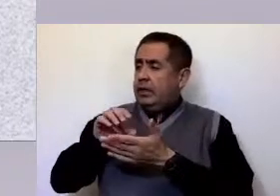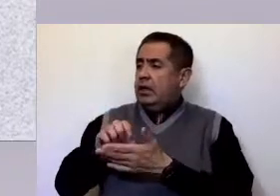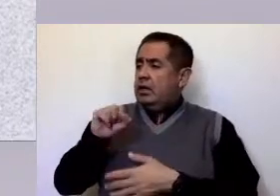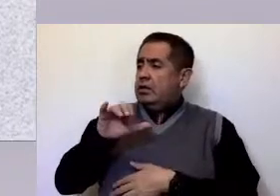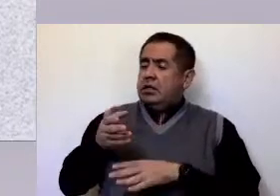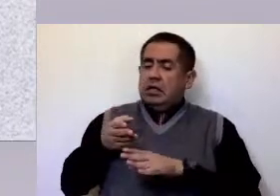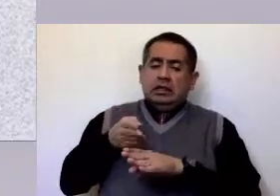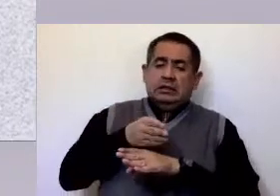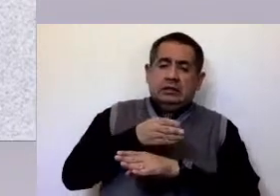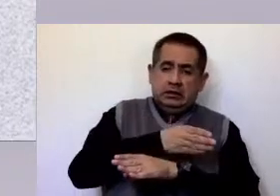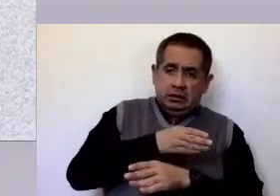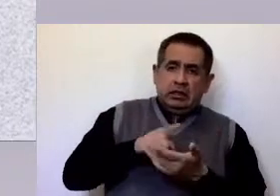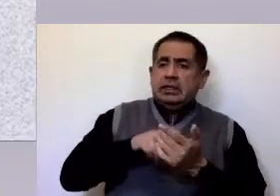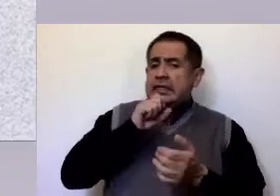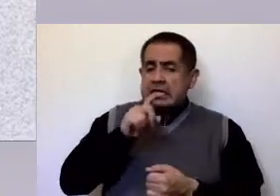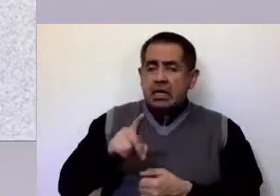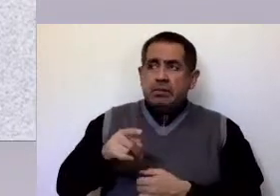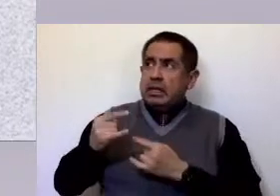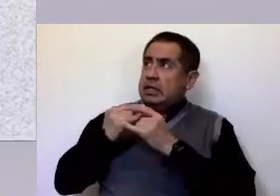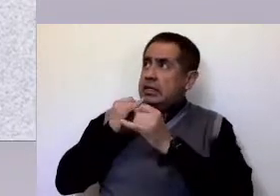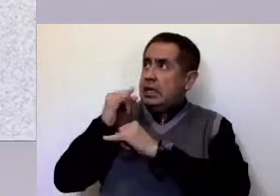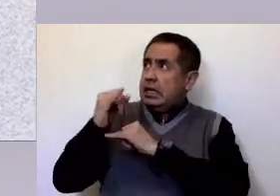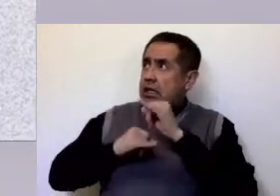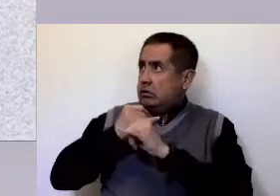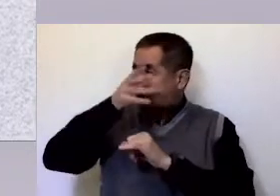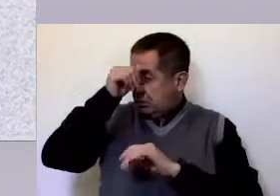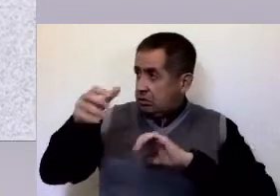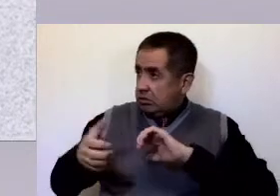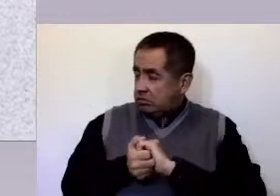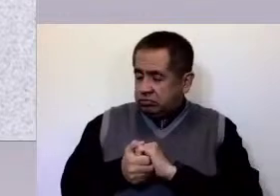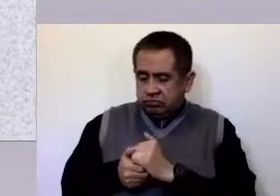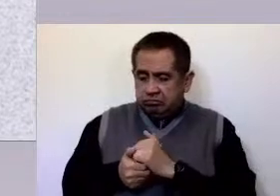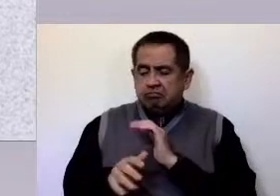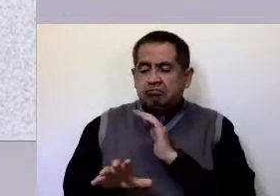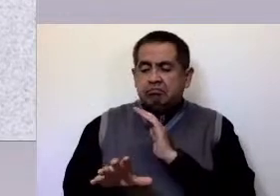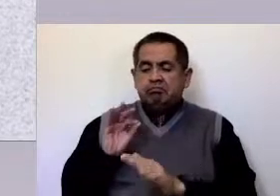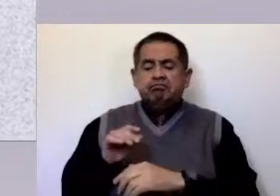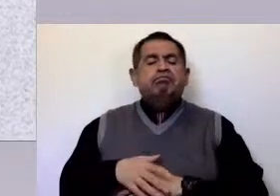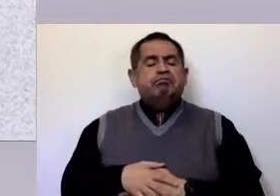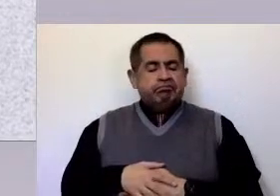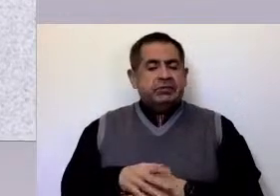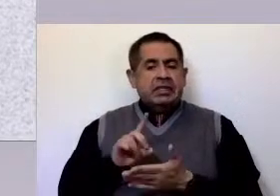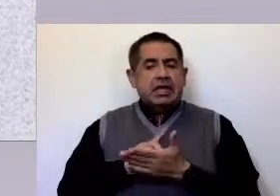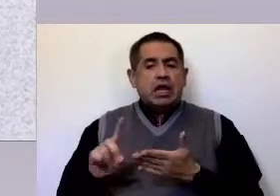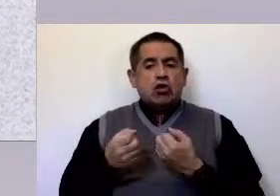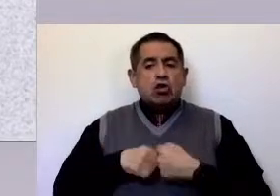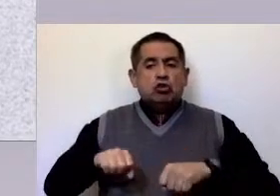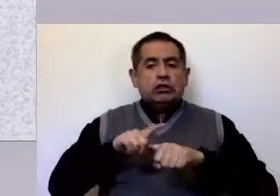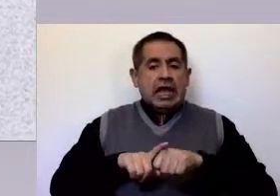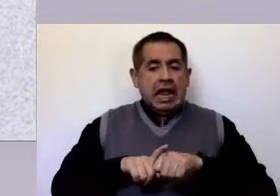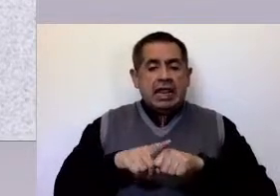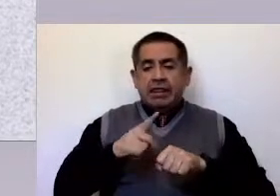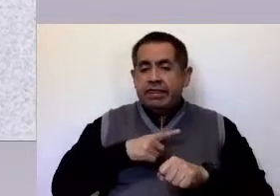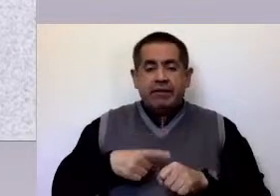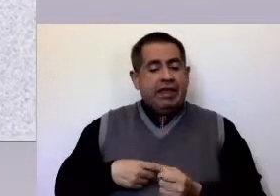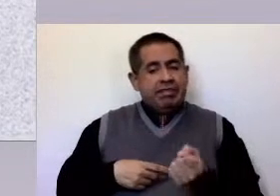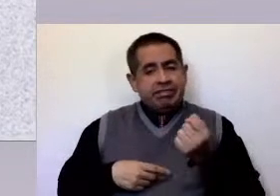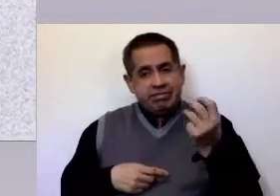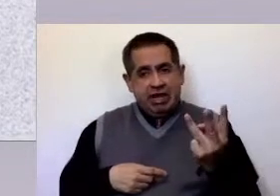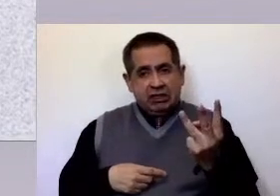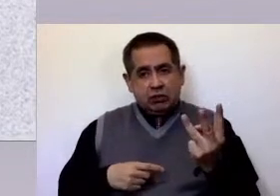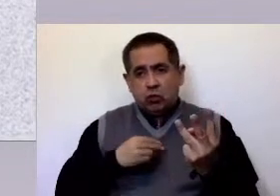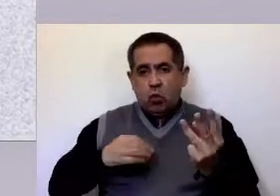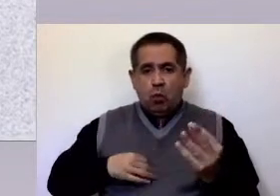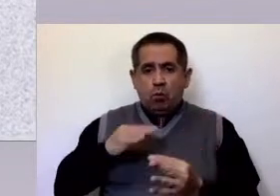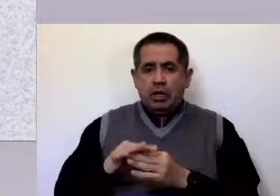tratados internacionales en la materia se desprende que los derechos sociales que tendrán tres tipos de deberes hacia un estado a saber